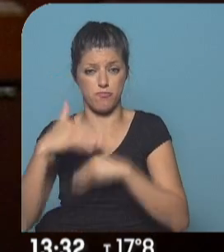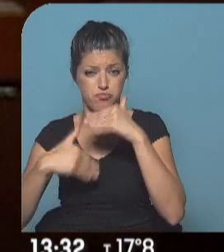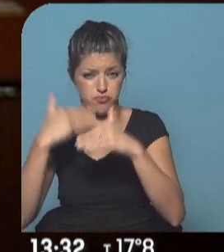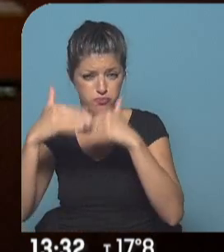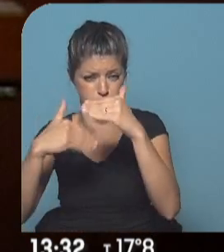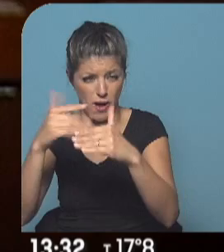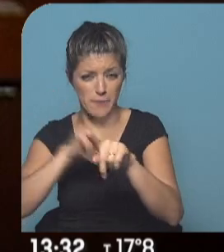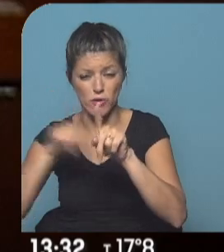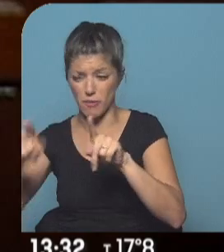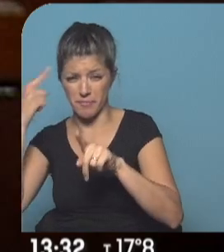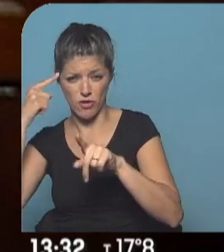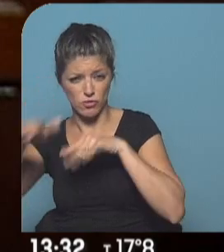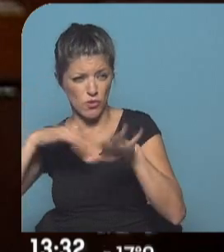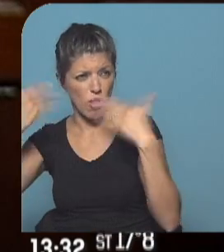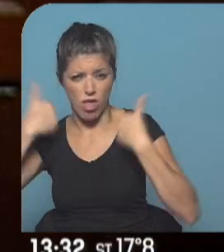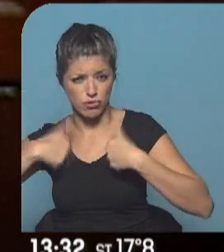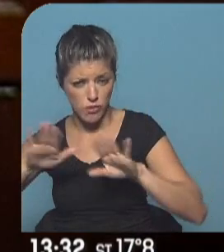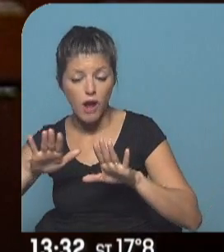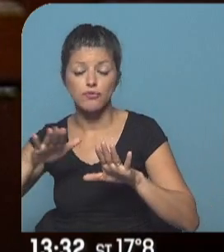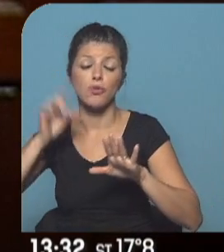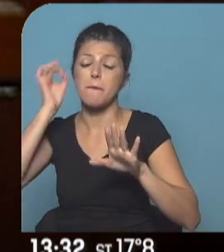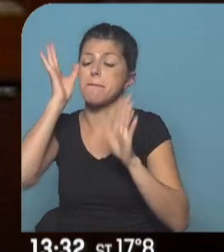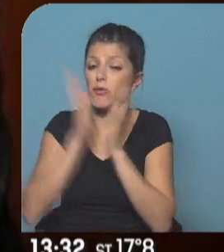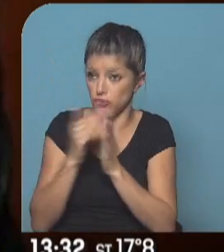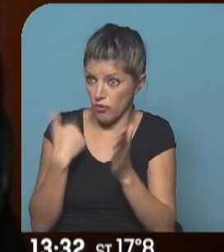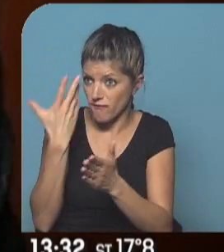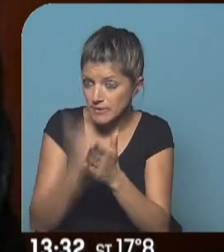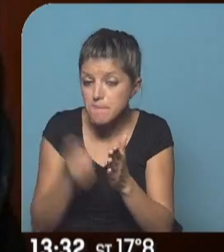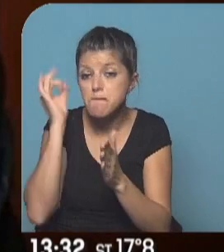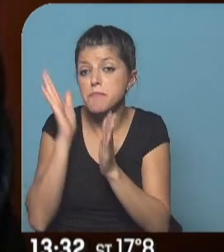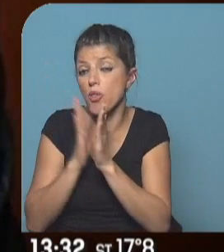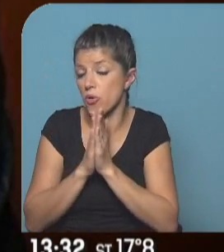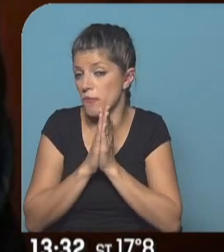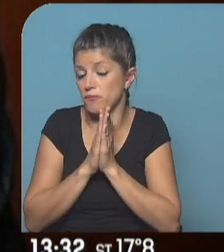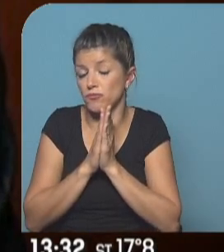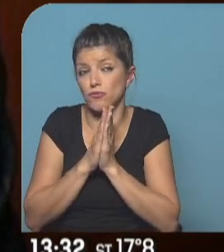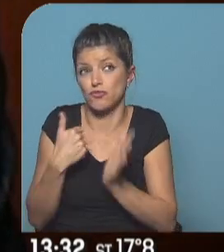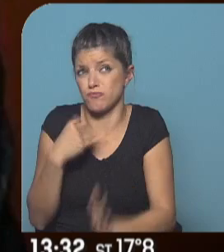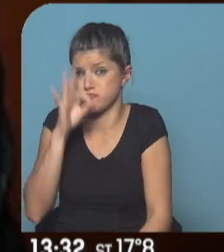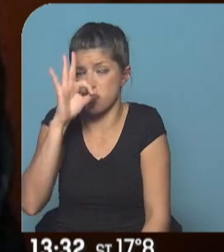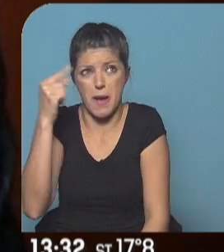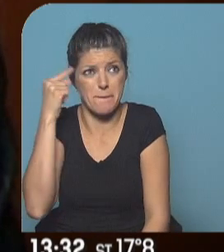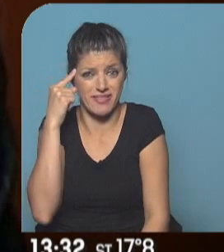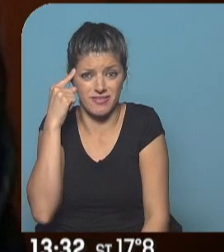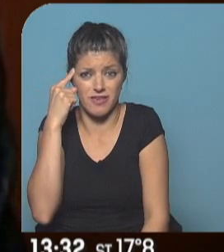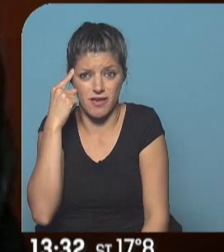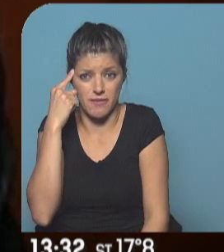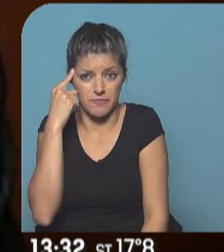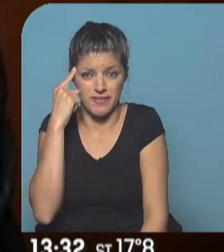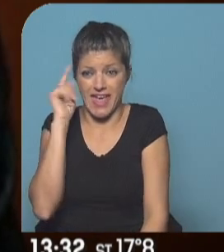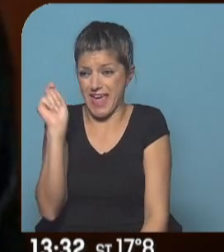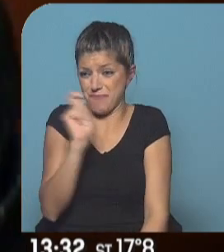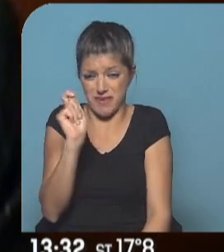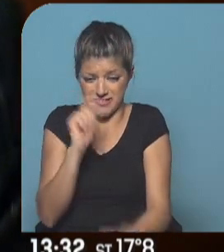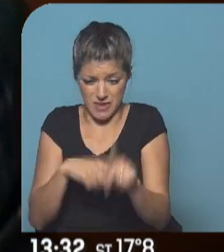contexto como este. Me disculpo si fue así. No me imaginé que se juntarían en pocos